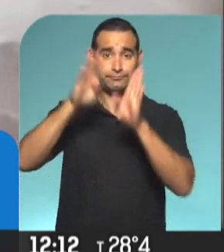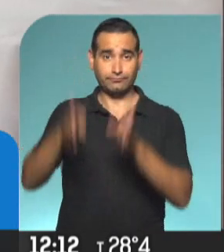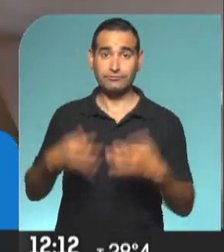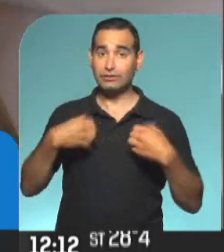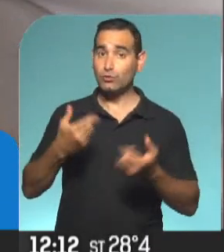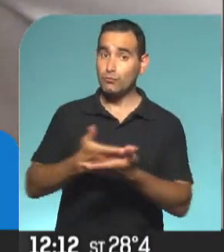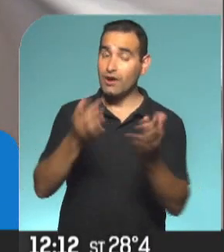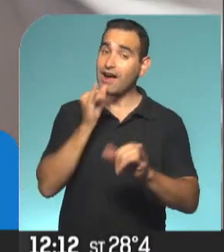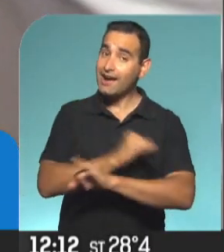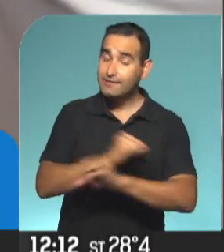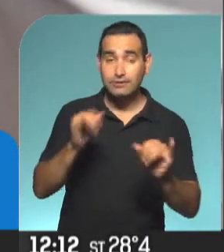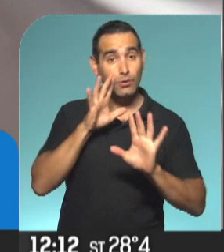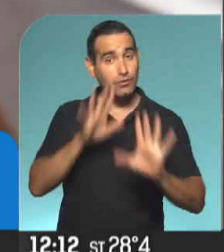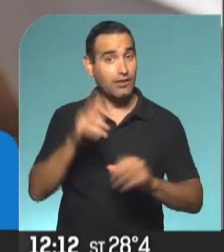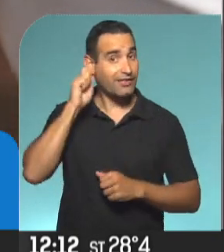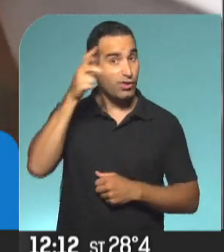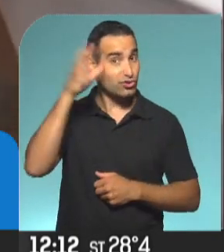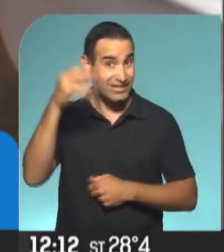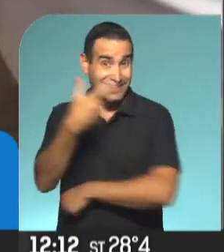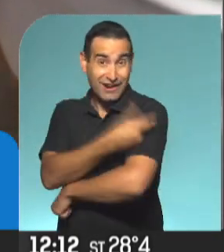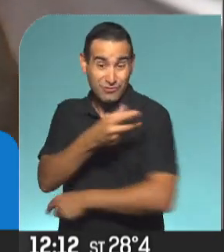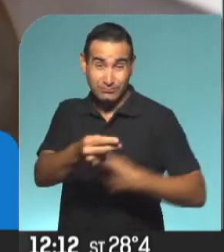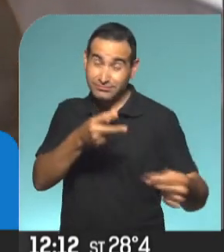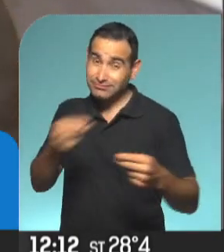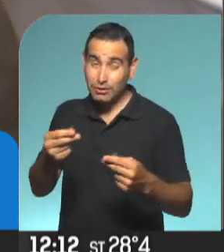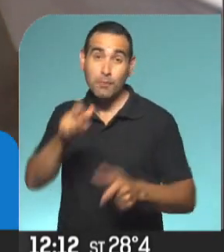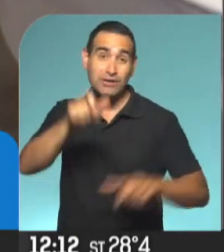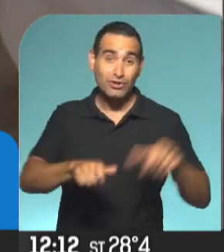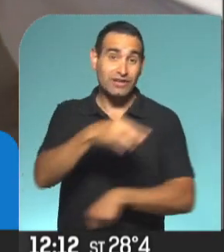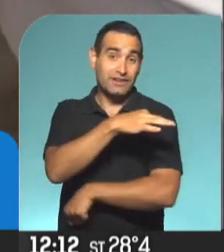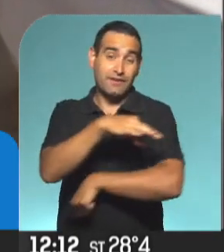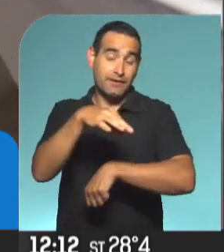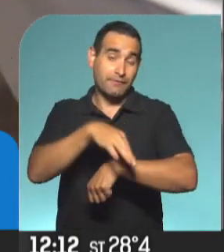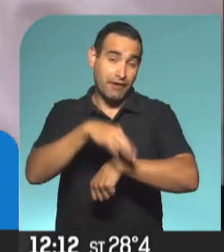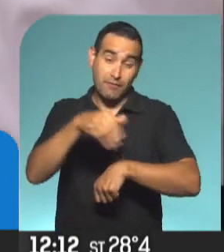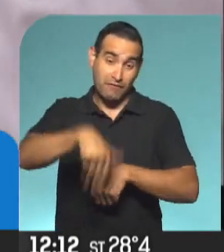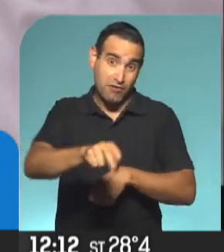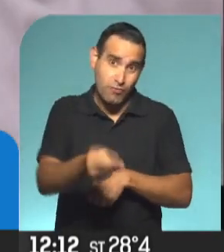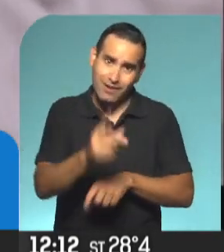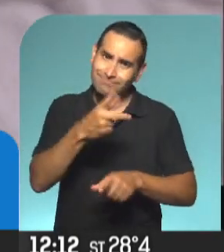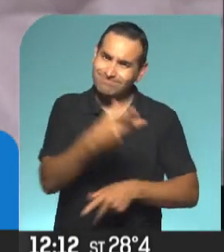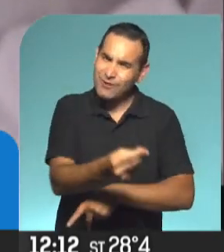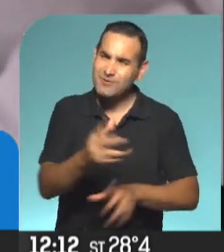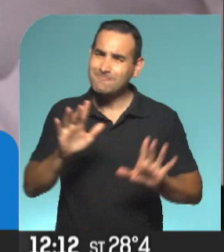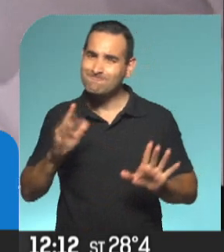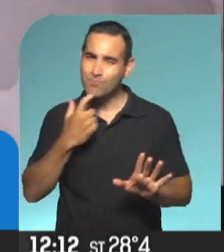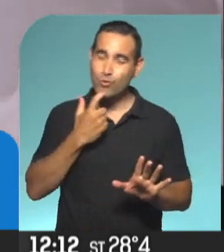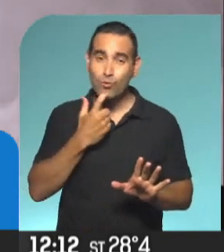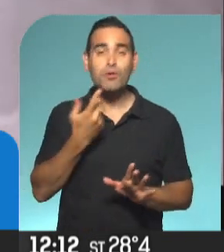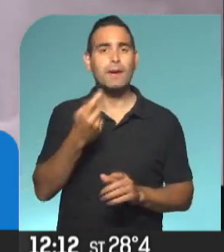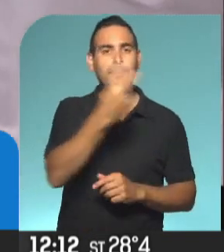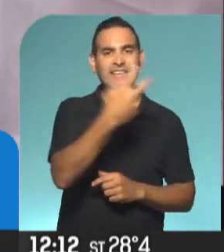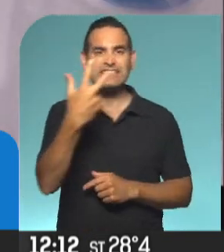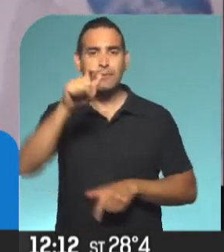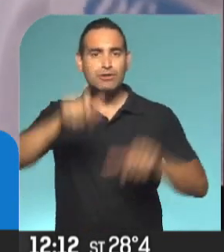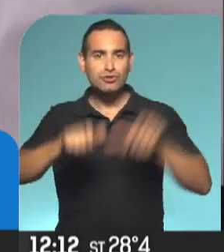sobre el riesgo de vacunar a mayores de 80 años y pacientes con enfermedades terminales. La advertencia se produjo tras la muerte de